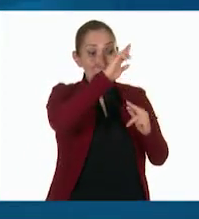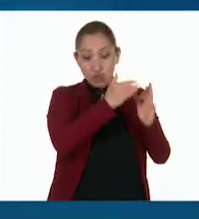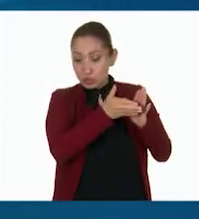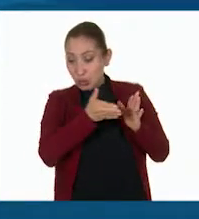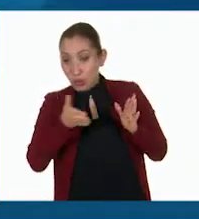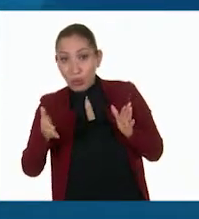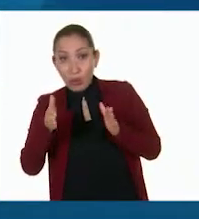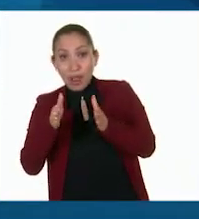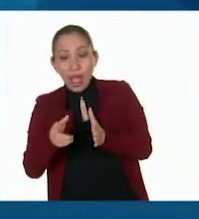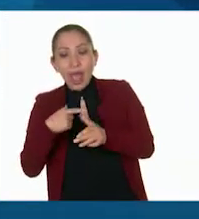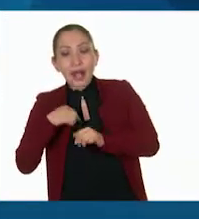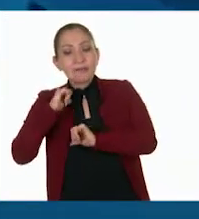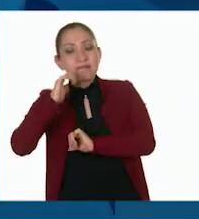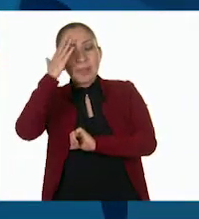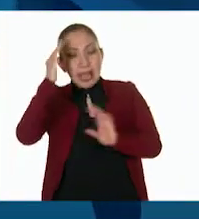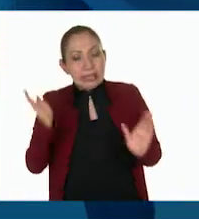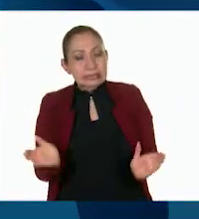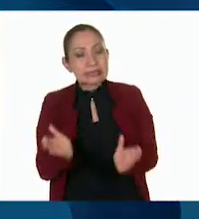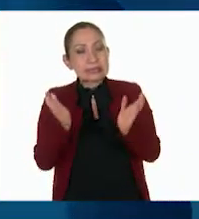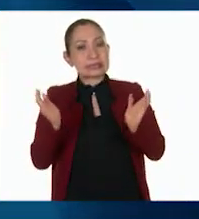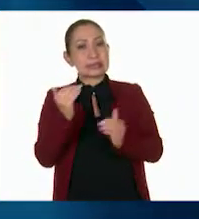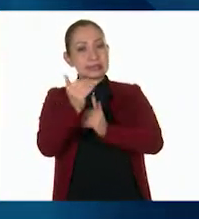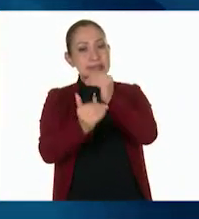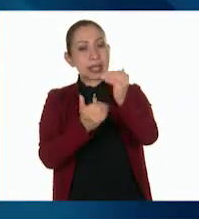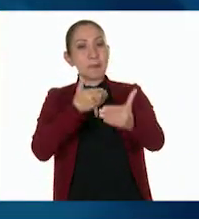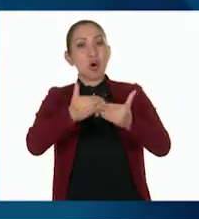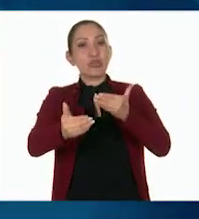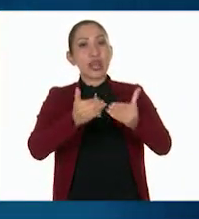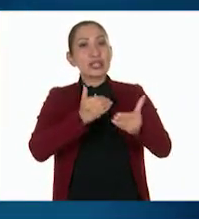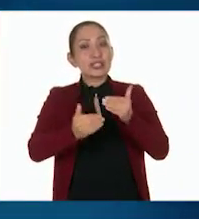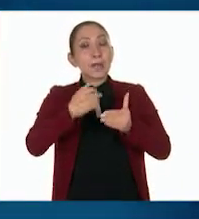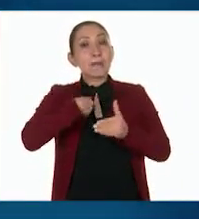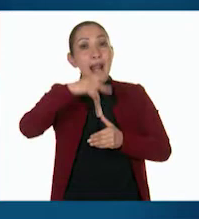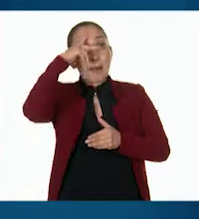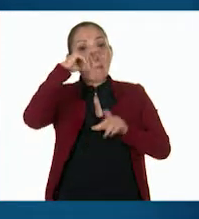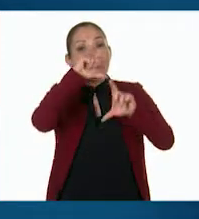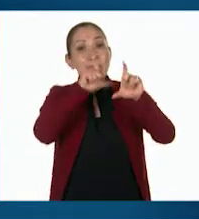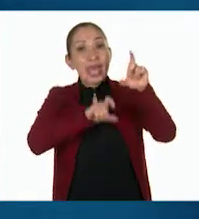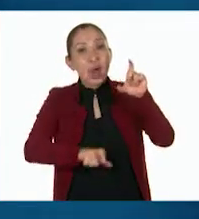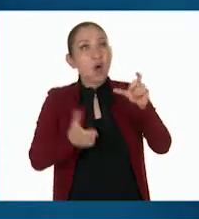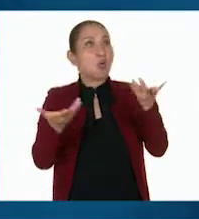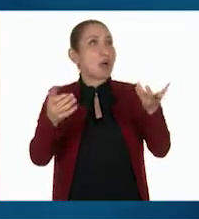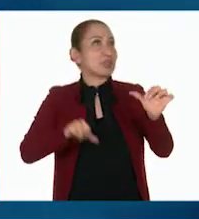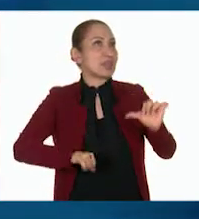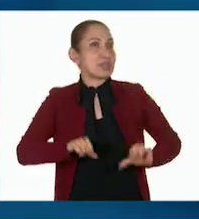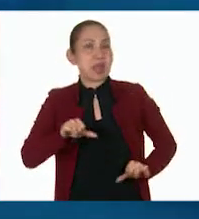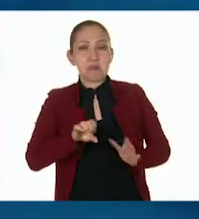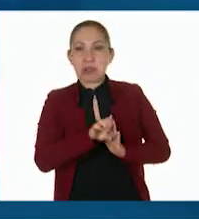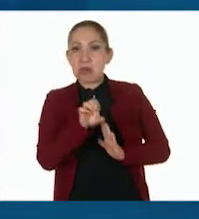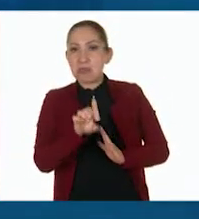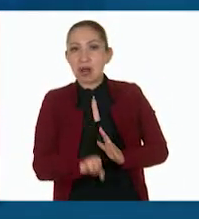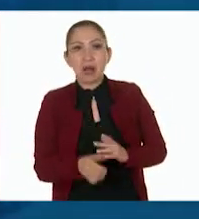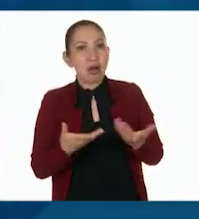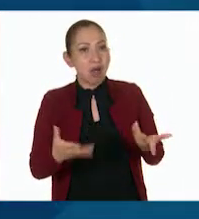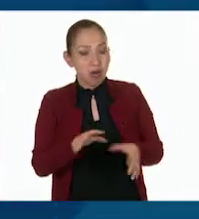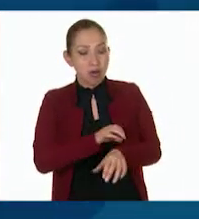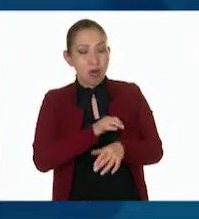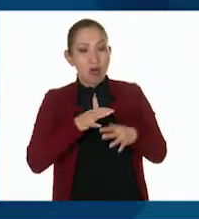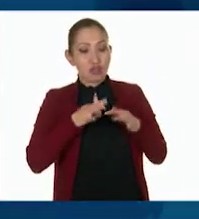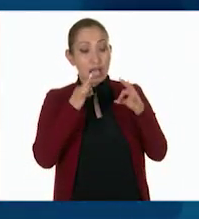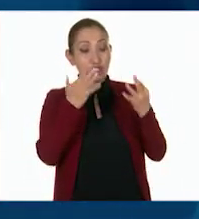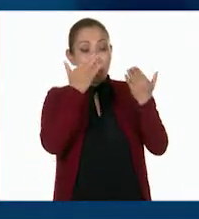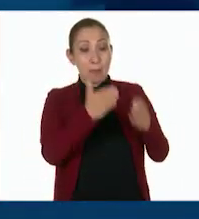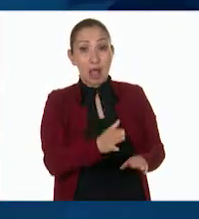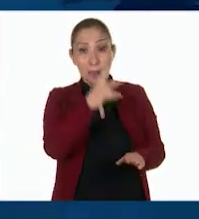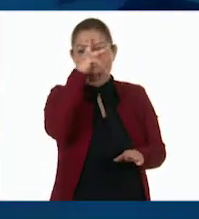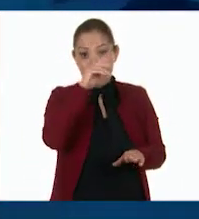Y él se encargó de impulsar un proceso de modernización para el país con acciones como, por ejemplo, la fundación de un banco